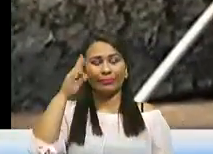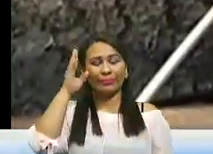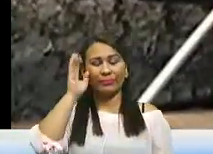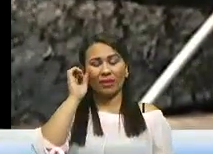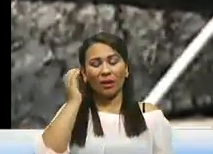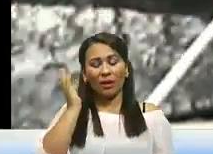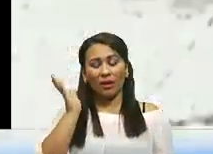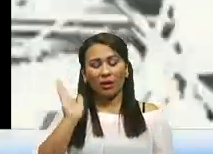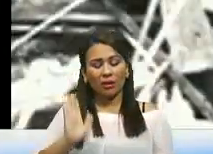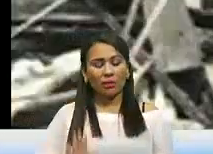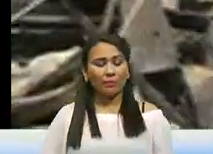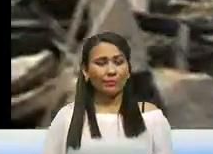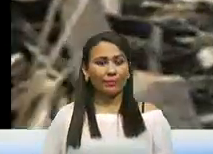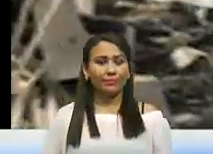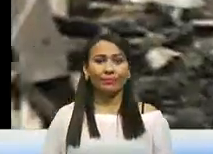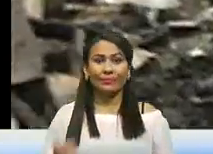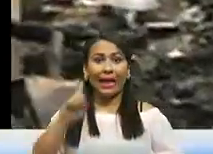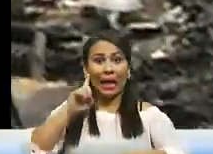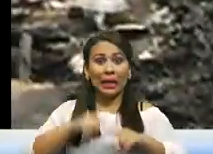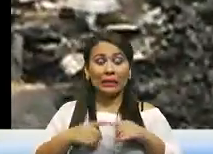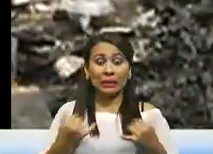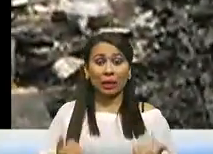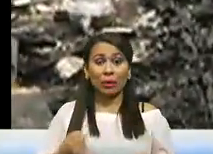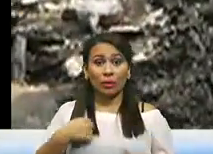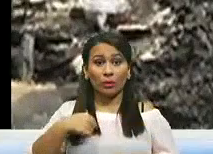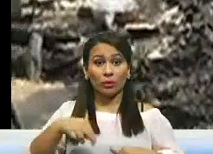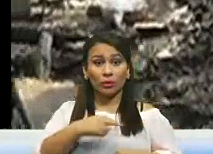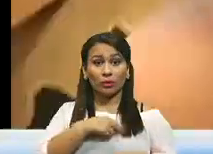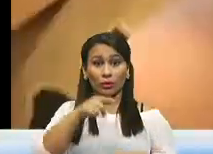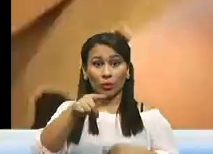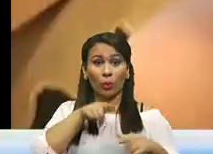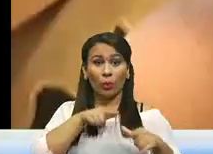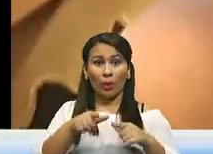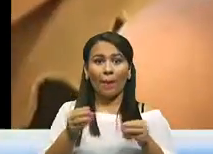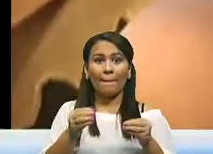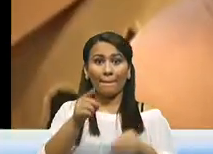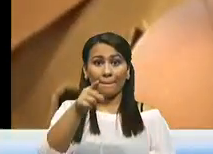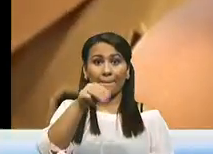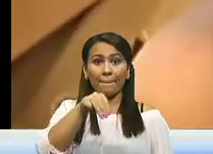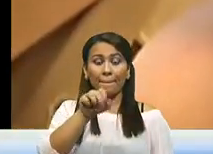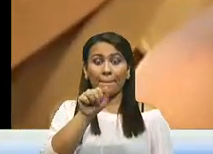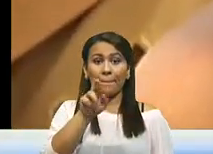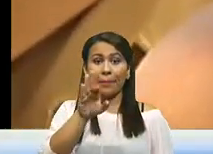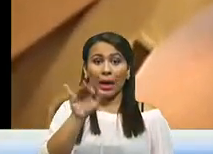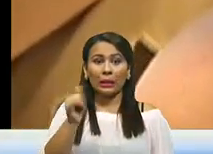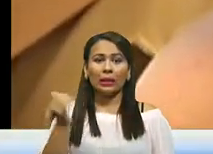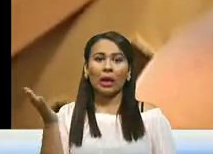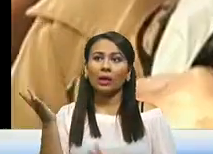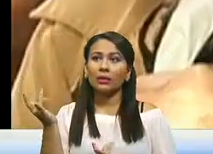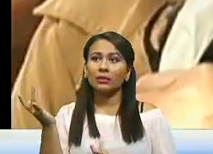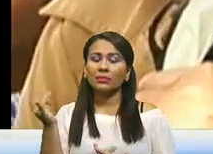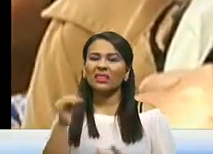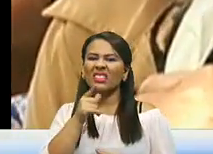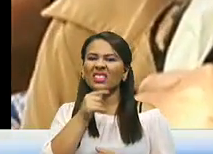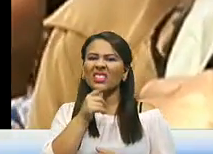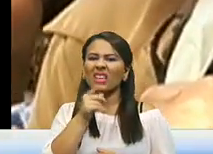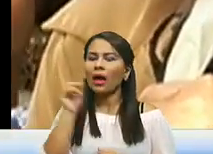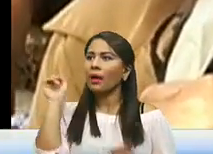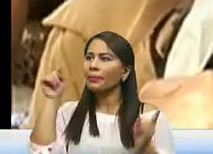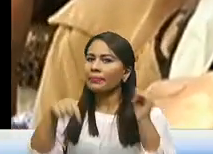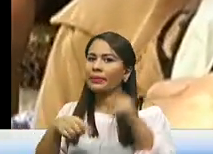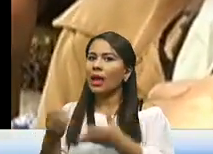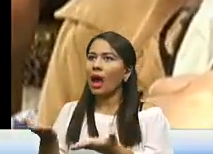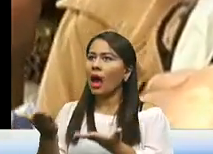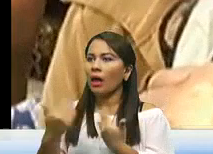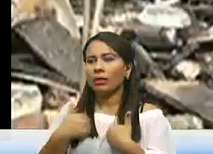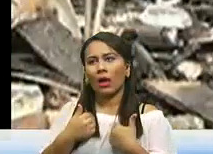pasó. Hasta la hora que estuvimos en el sitio de la novedad, Marta seguía a la espera de alguna entidad dispuesta a